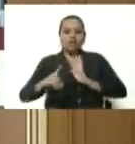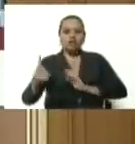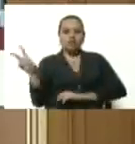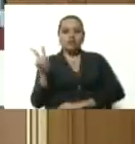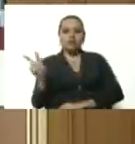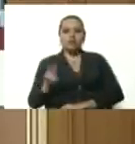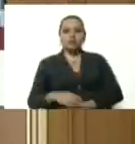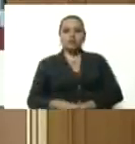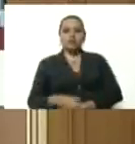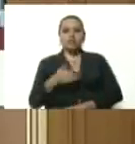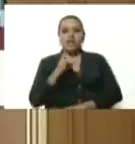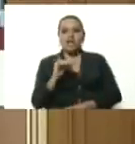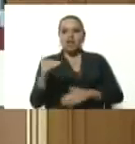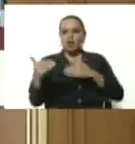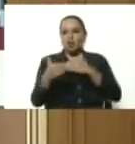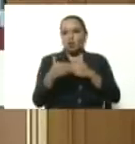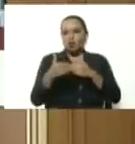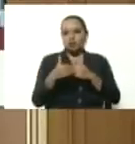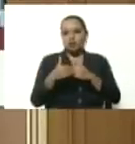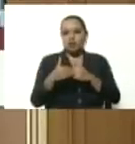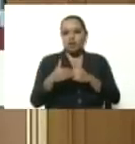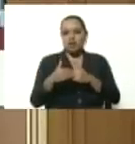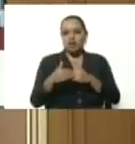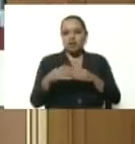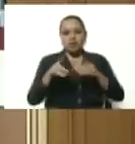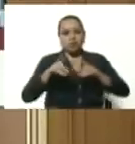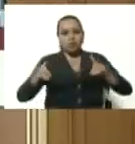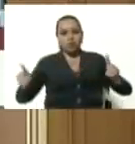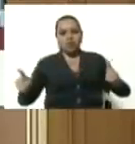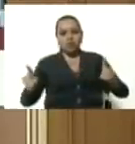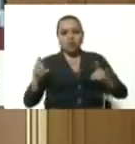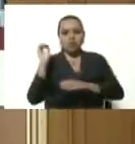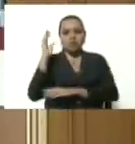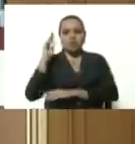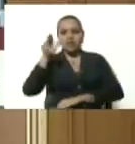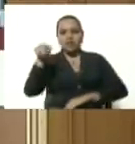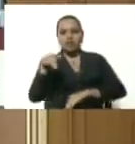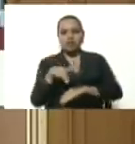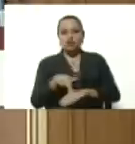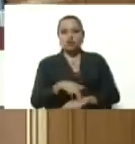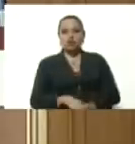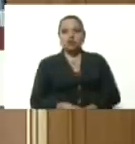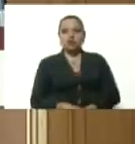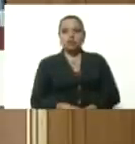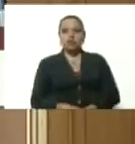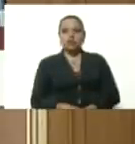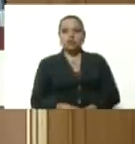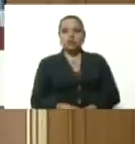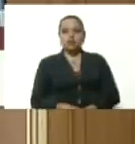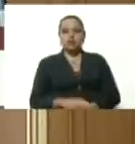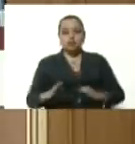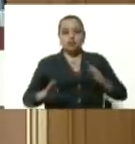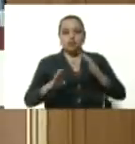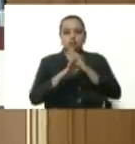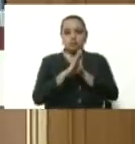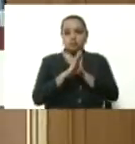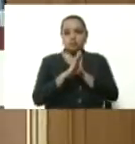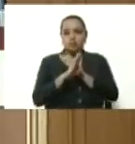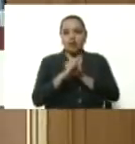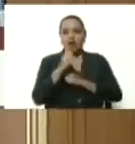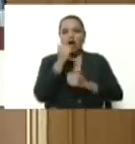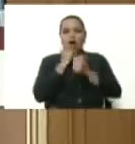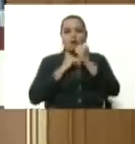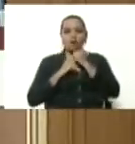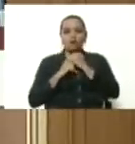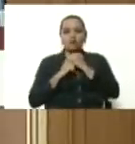que se actúa contra el funcionamiento de la democrático de la Asamblea Nacional, que se priva de la inmunidad parlamentaria a